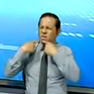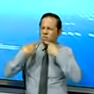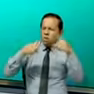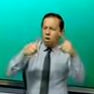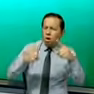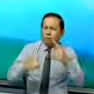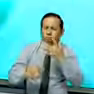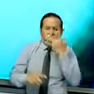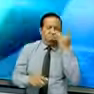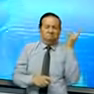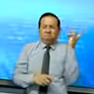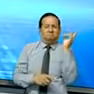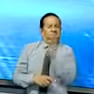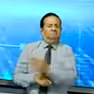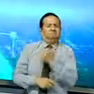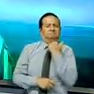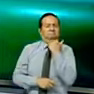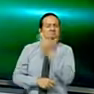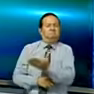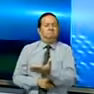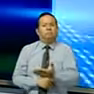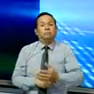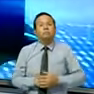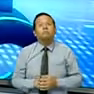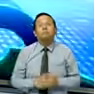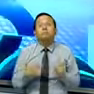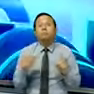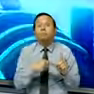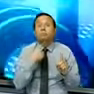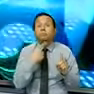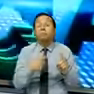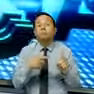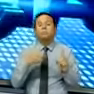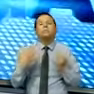del alcalde Jorge Yunda. Guarderas dijo que presentarán acciones